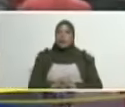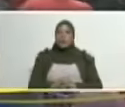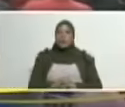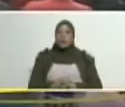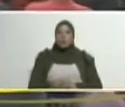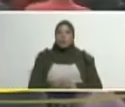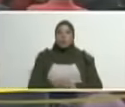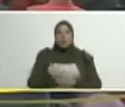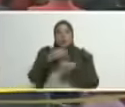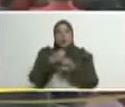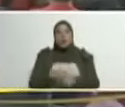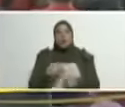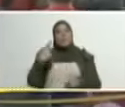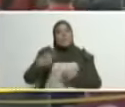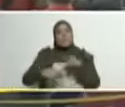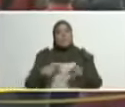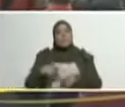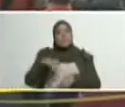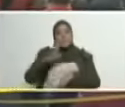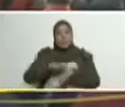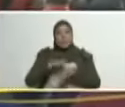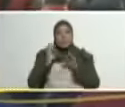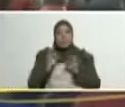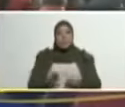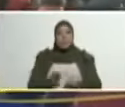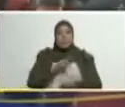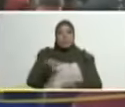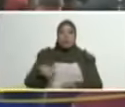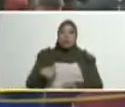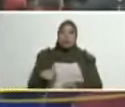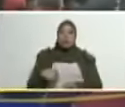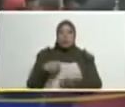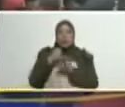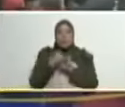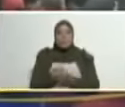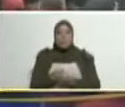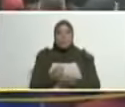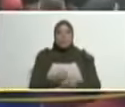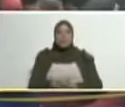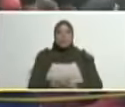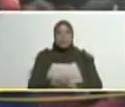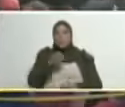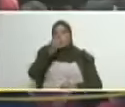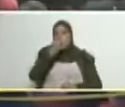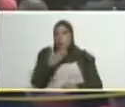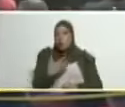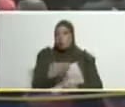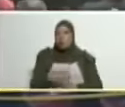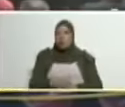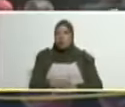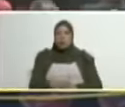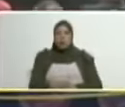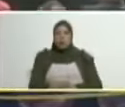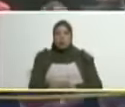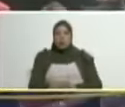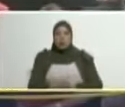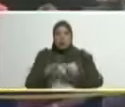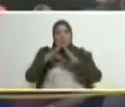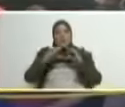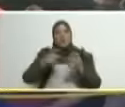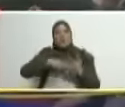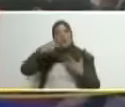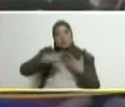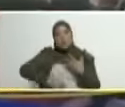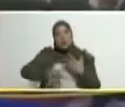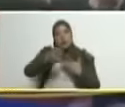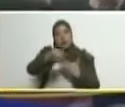Por eso yo le he dicho, de ellos no esperemos nada nuevo, nada bueno. Todos los planes que